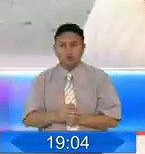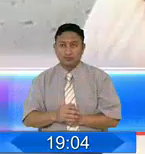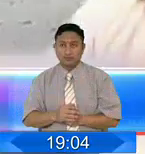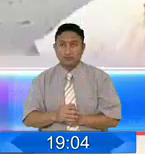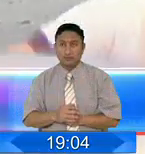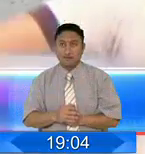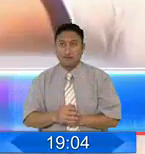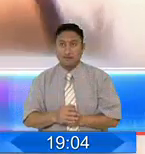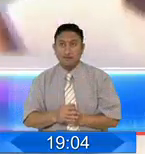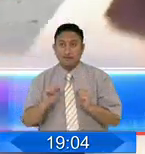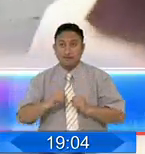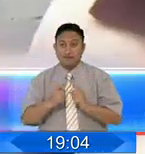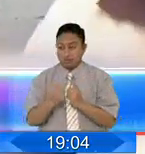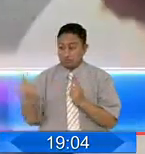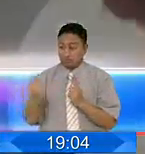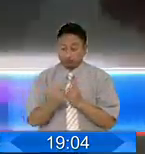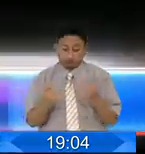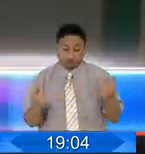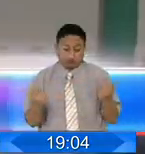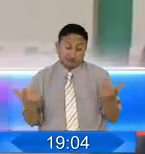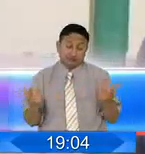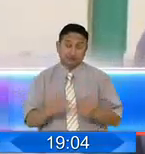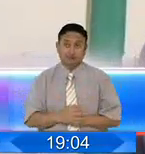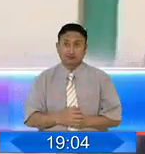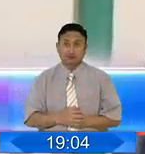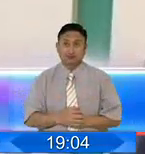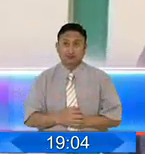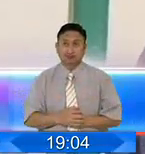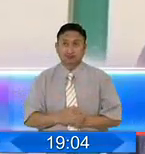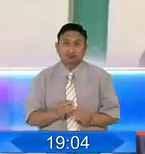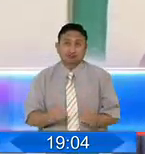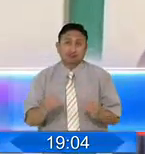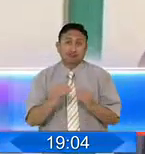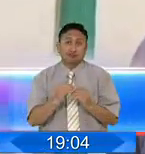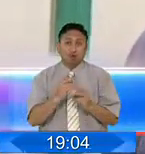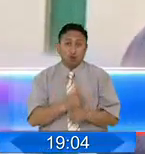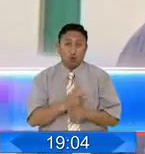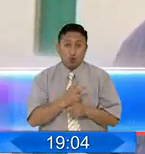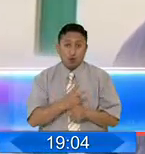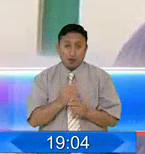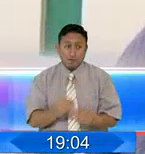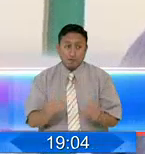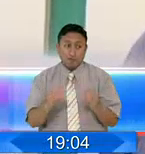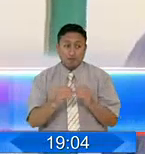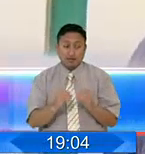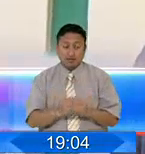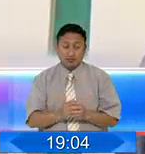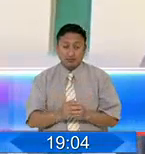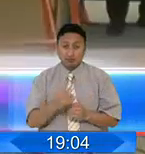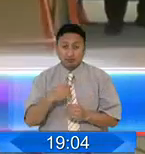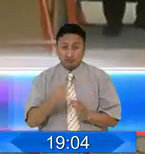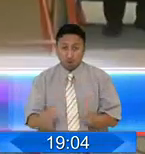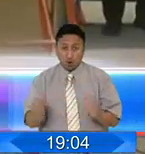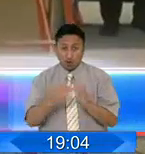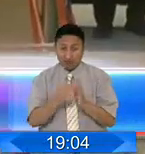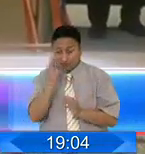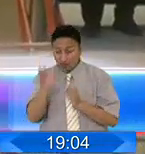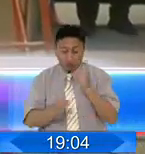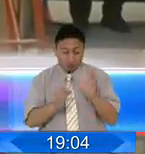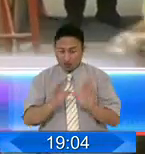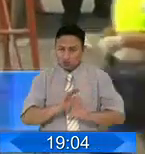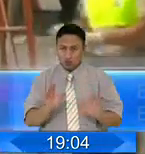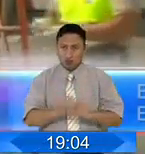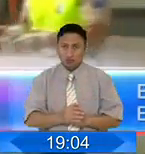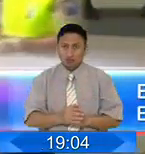y mantener el distanciamiento social. Por cuidarse más, es más, tenemos que cuidarnos para no que haya un rebrote. A pesar